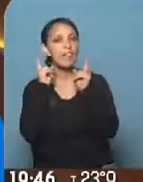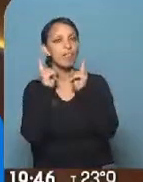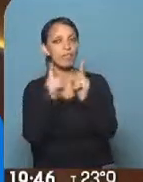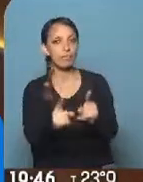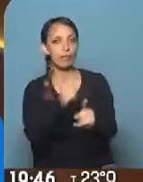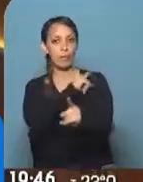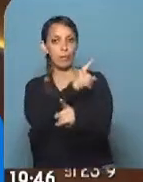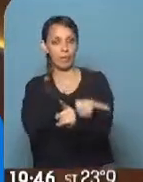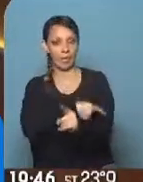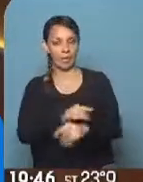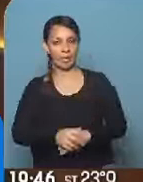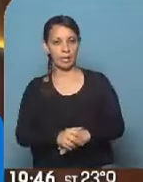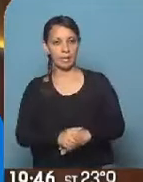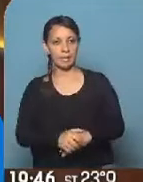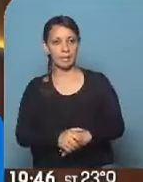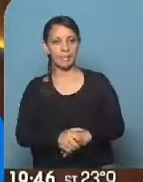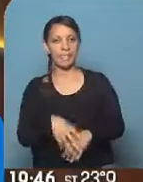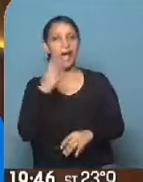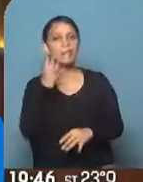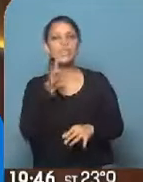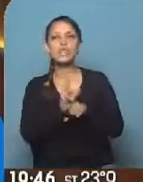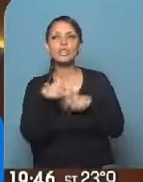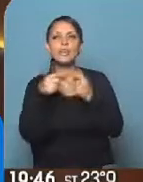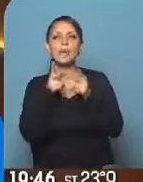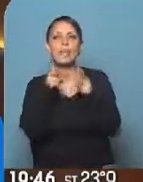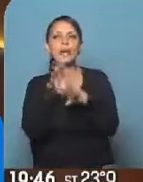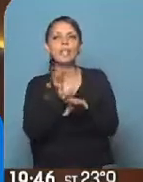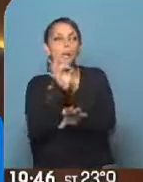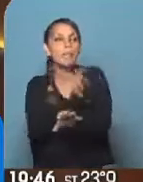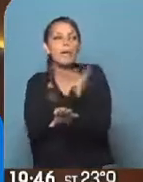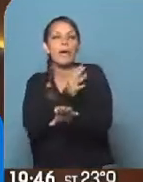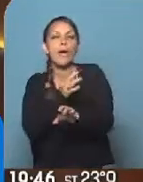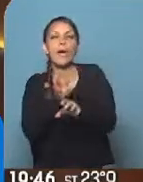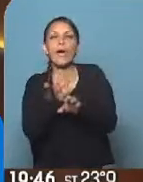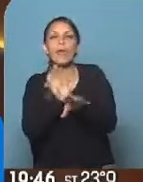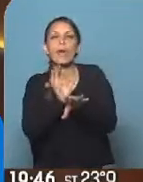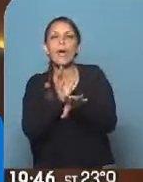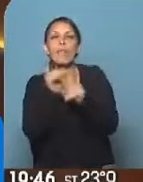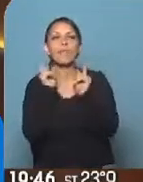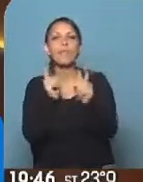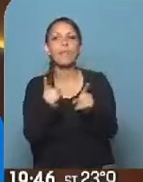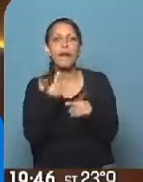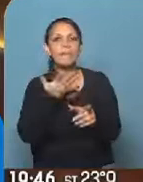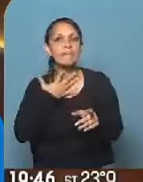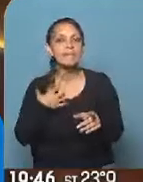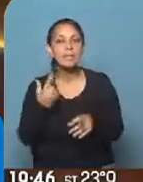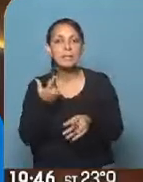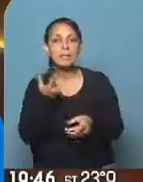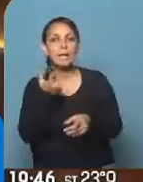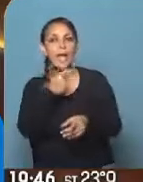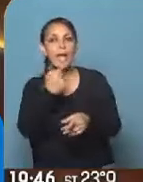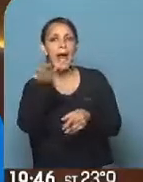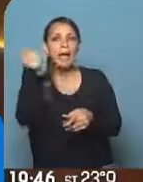yo siempre yo les picó el bichito del poder el juro cuando asumió la función de gobernador juró que iba a respetar la constitución